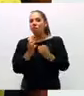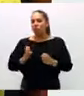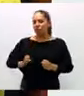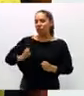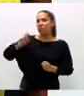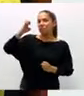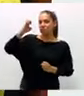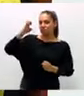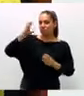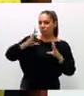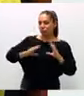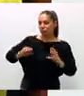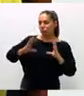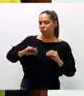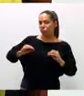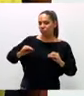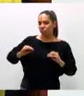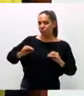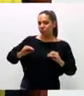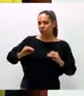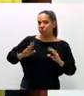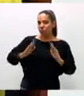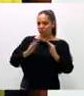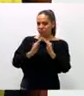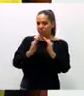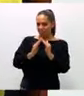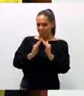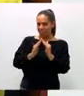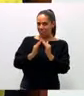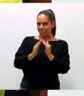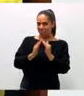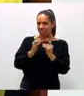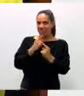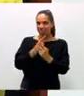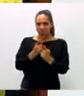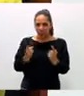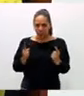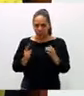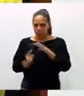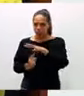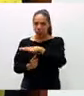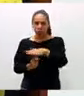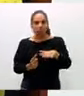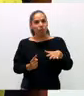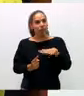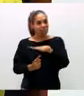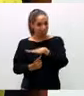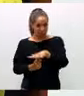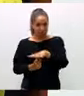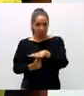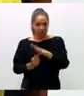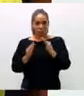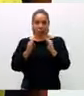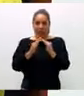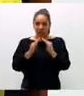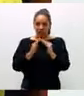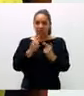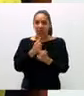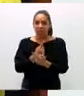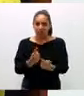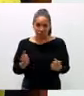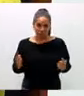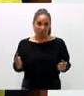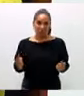vida familiar, la cultura del entorno. México en muchos lugares sufre